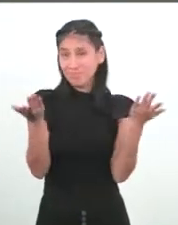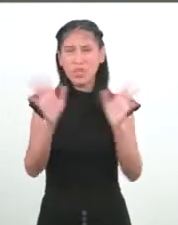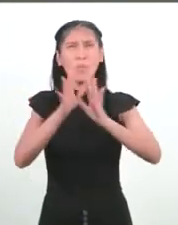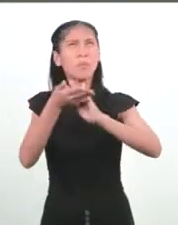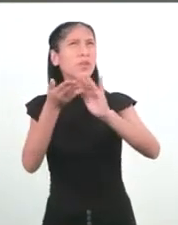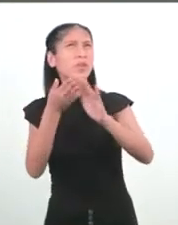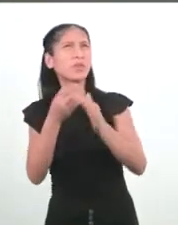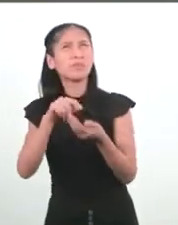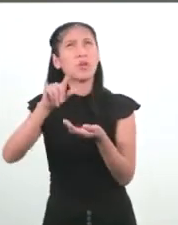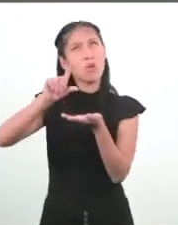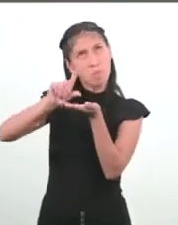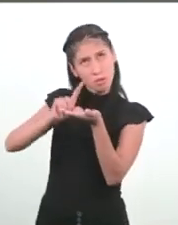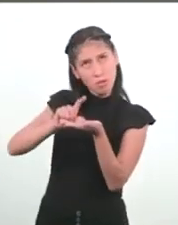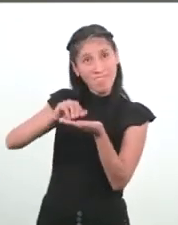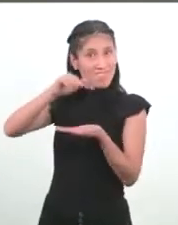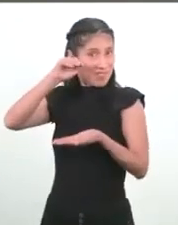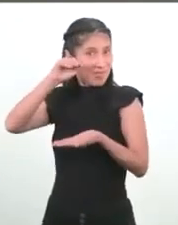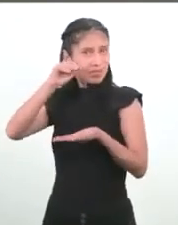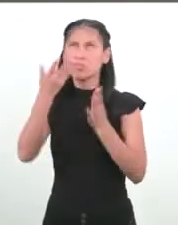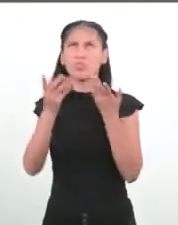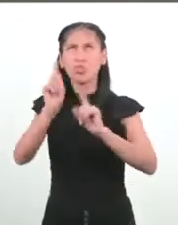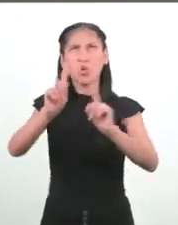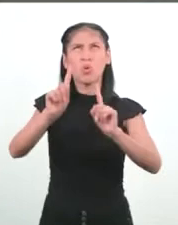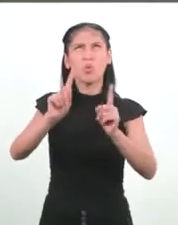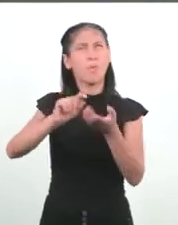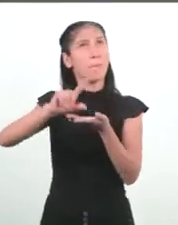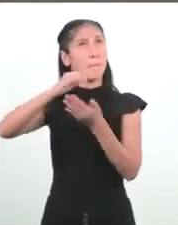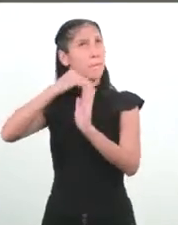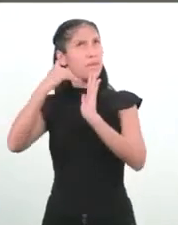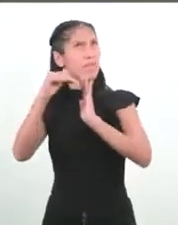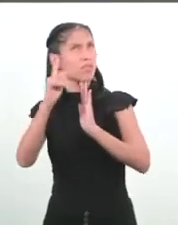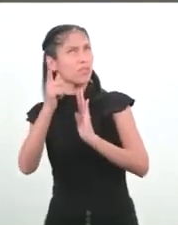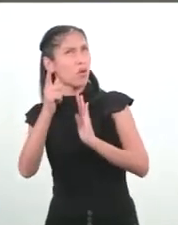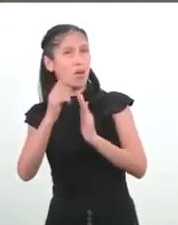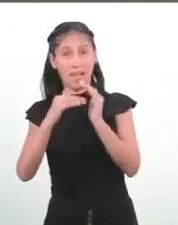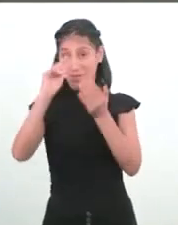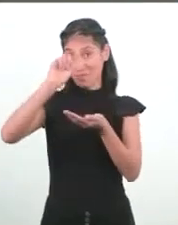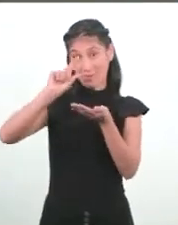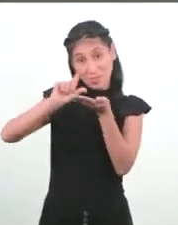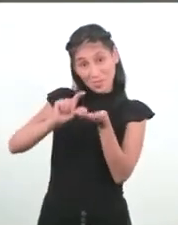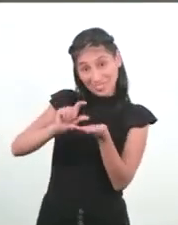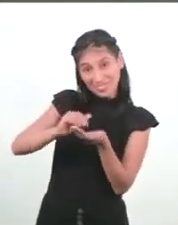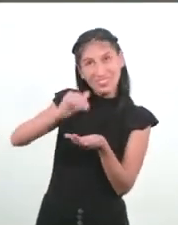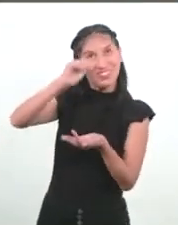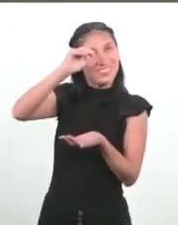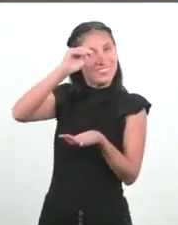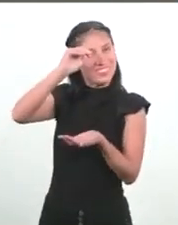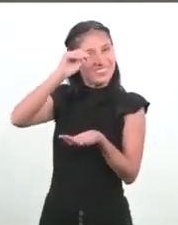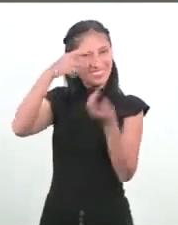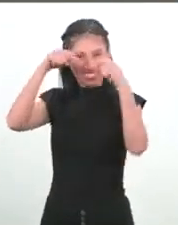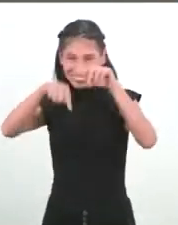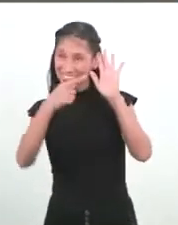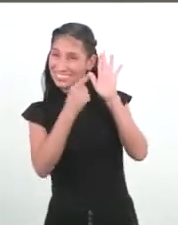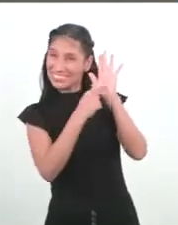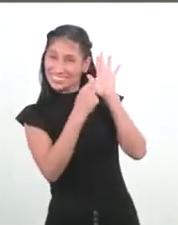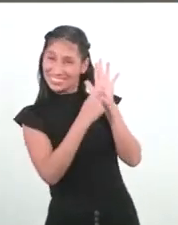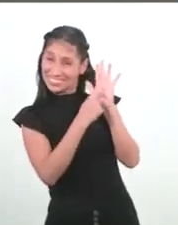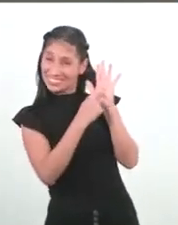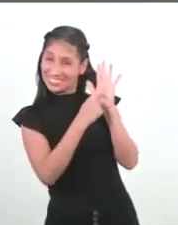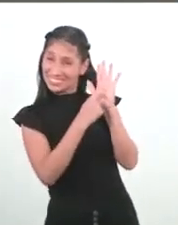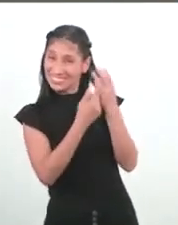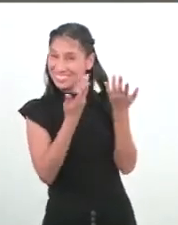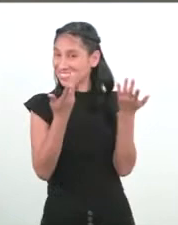No, perdón, solo hay pequeñas y medianas. No, medianas no tengo. Hay pequeñas y grandes. Acá les muestro este